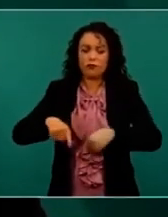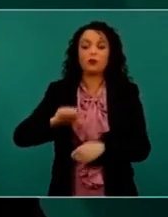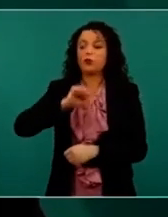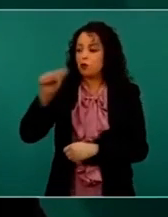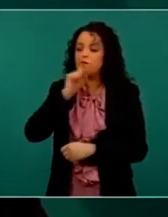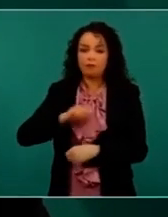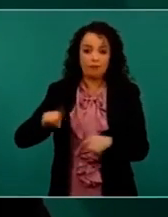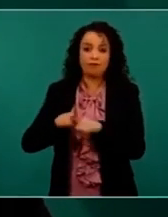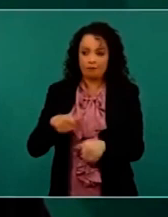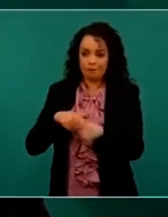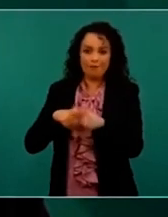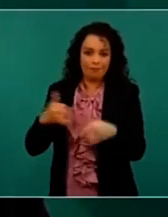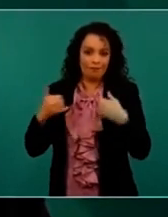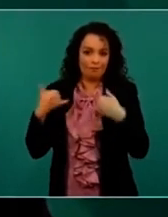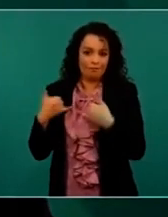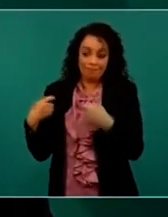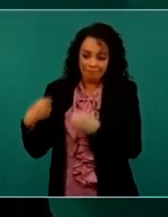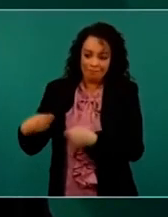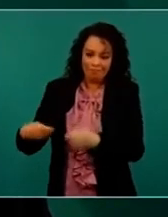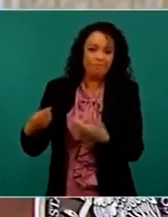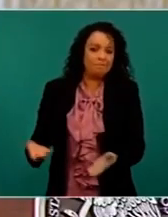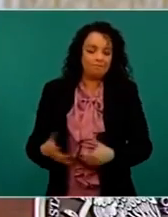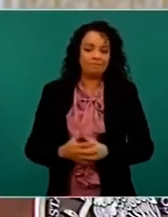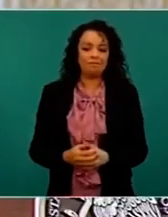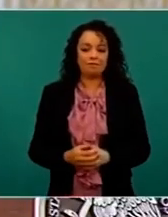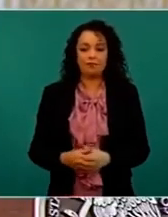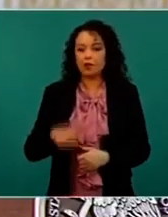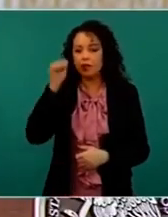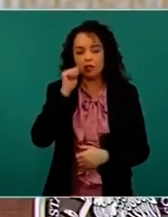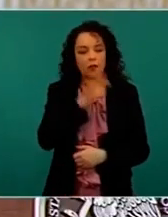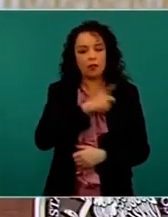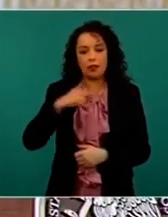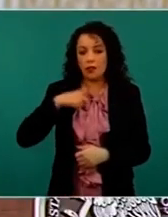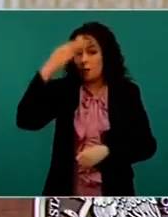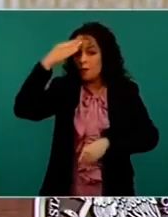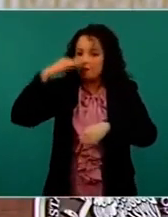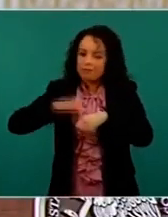los pasos. Entonces, siempre hay que recordarlos, ¿no?,